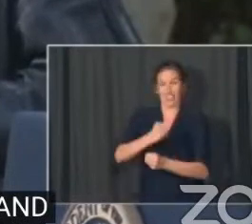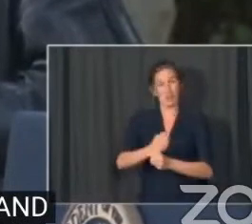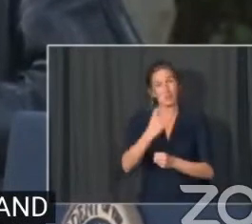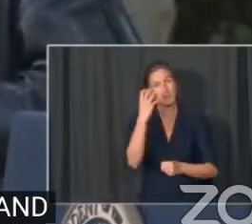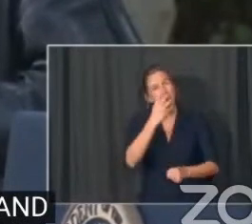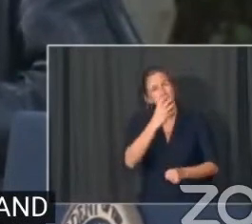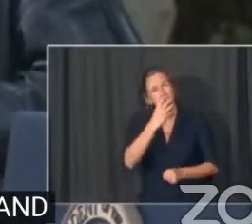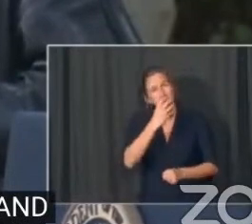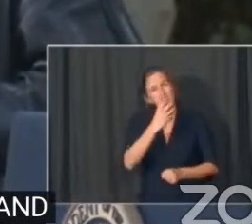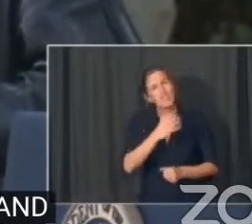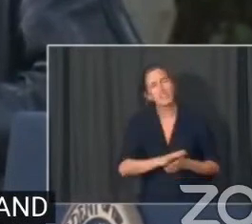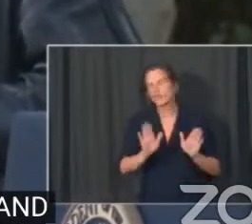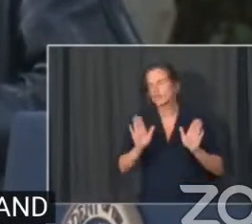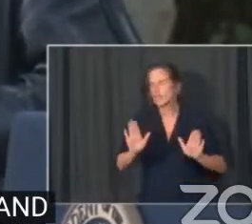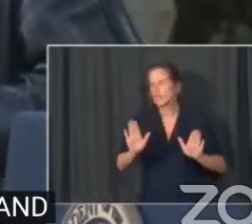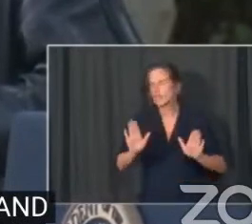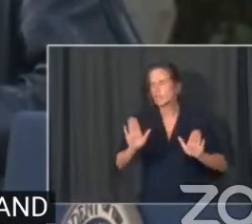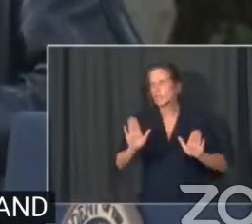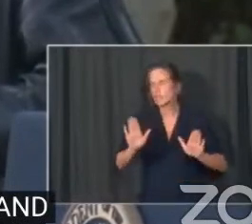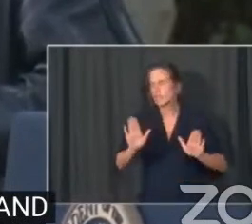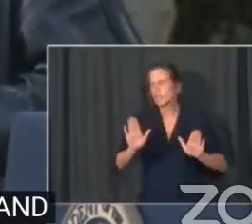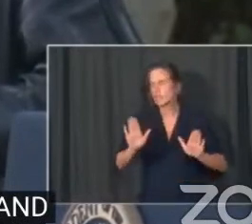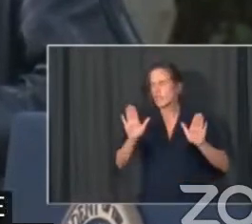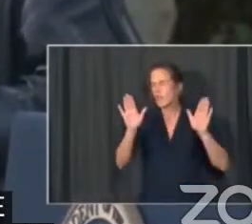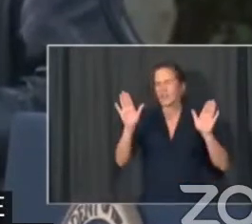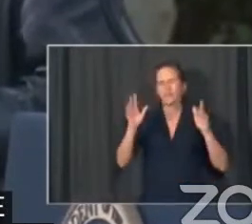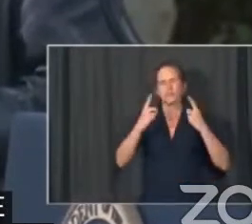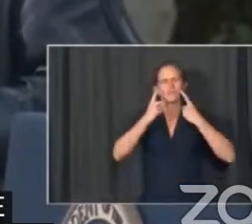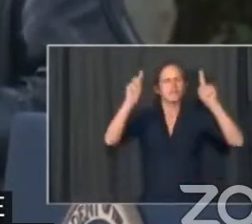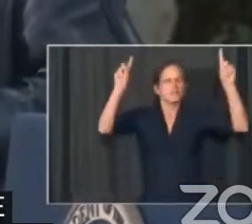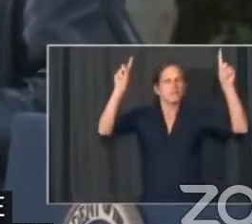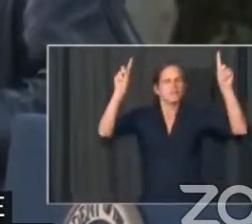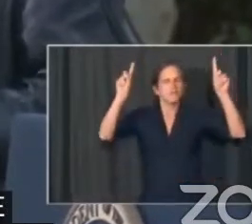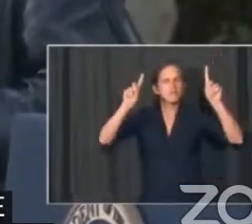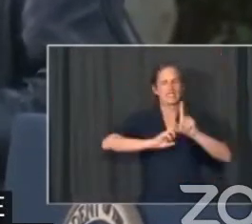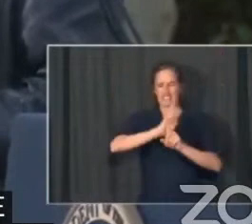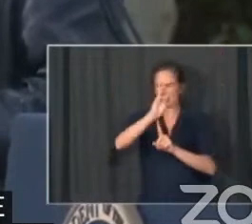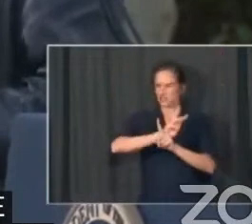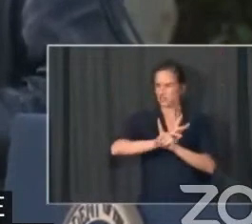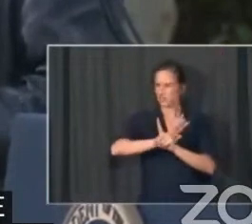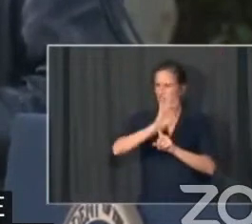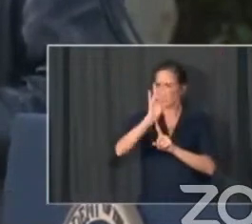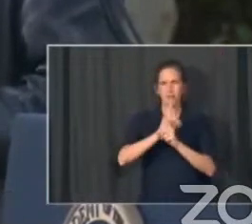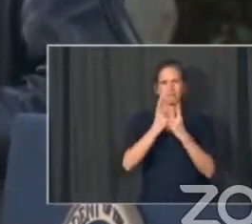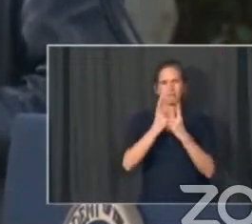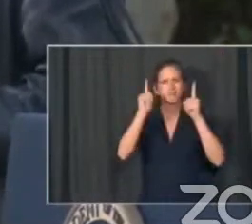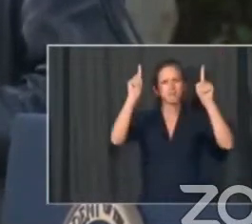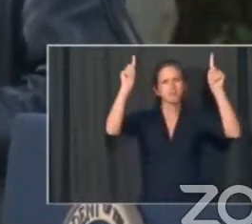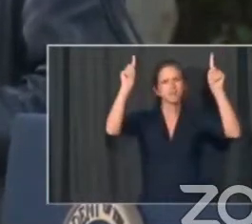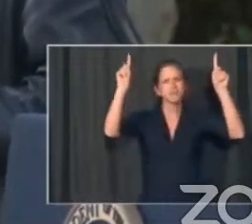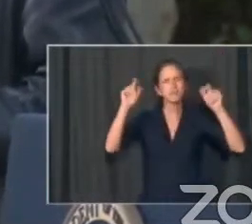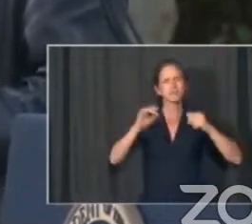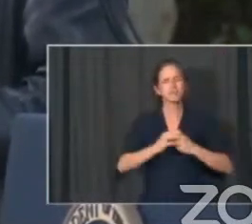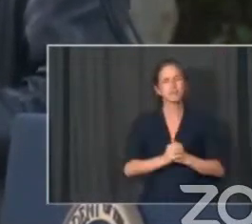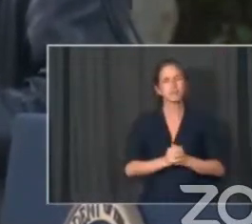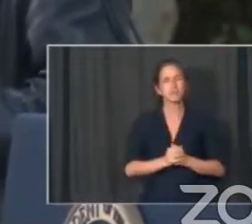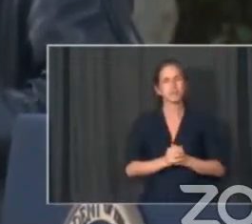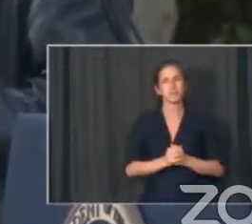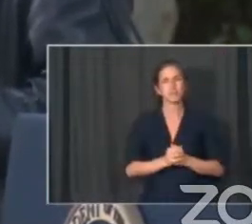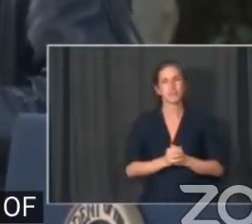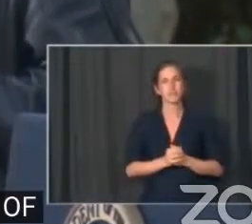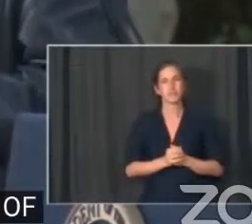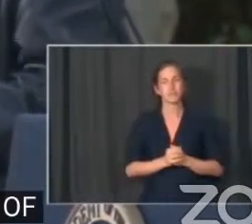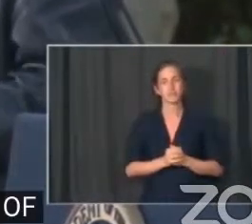Hay dos vacunas también posibles que están en disputa. Hemos garantizado el uso, se ha autorizado también el uso